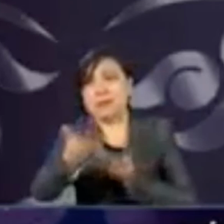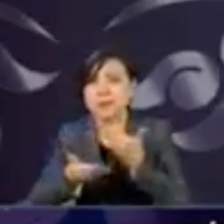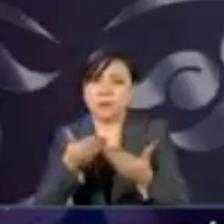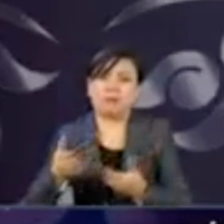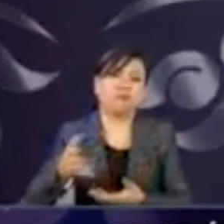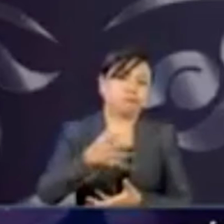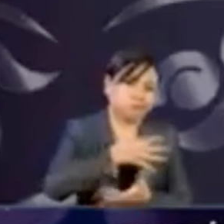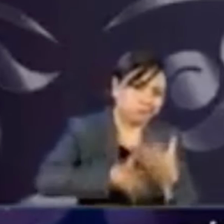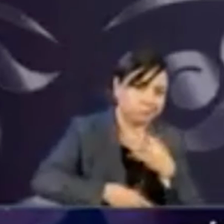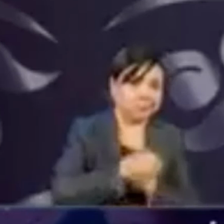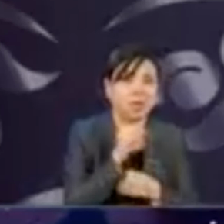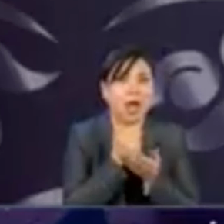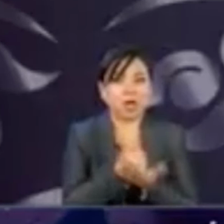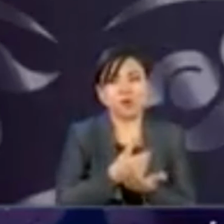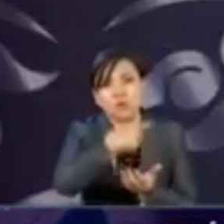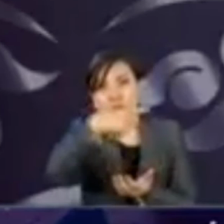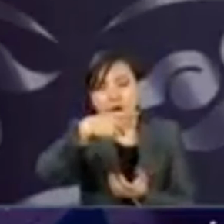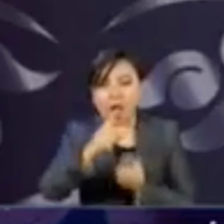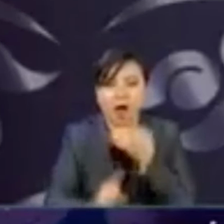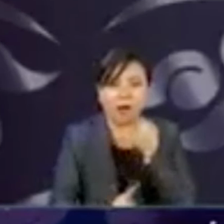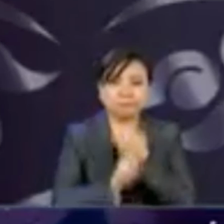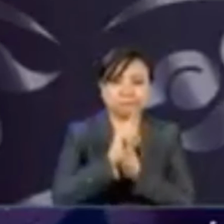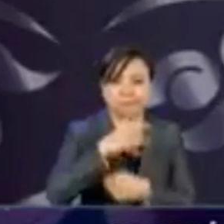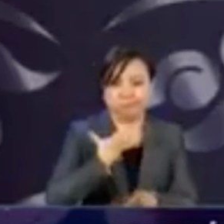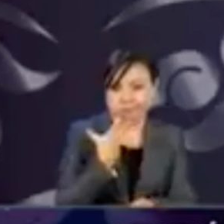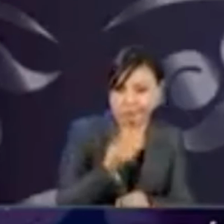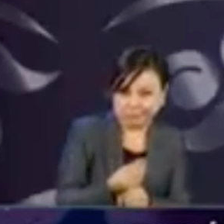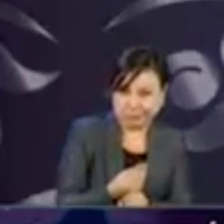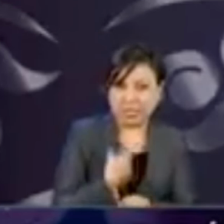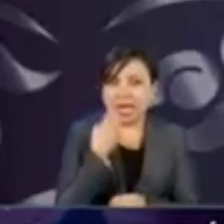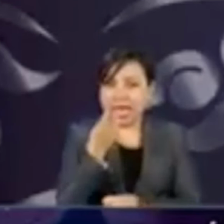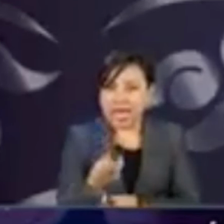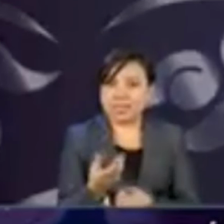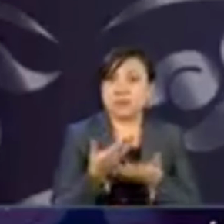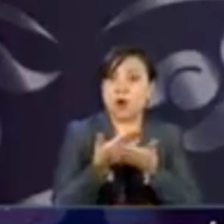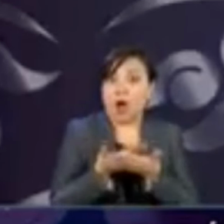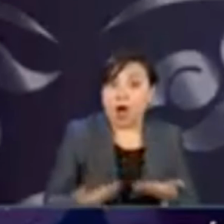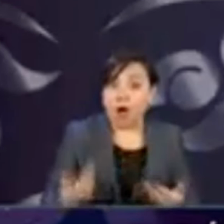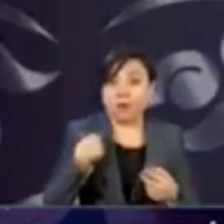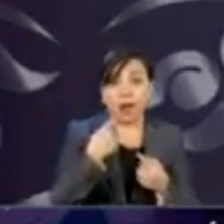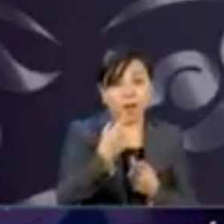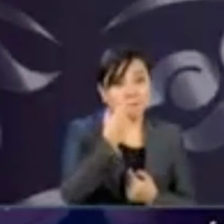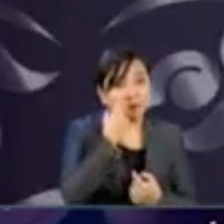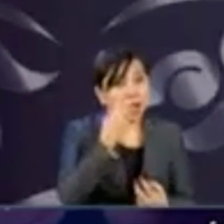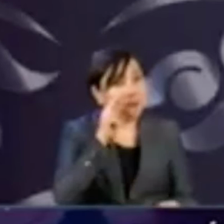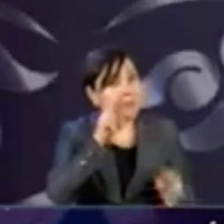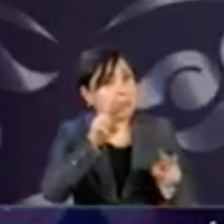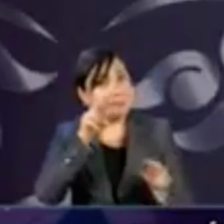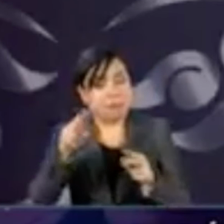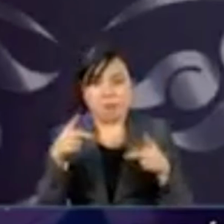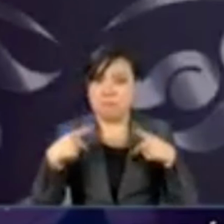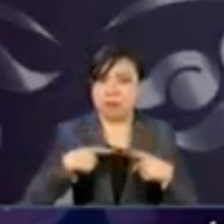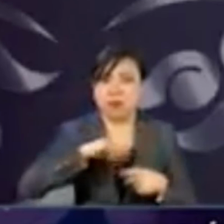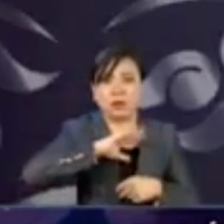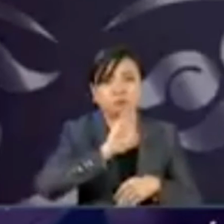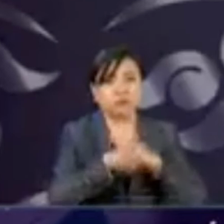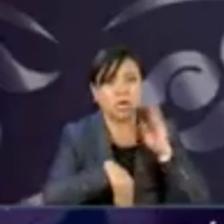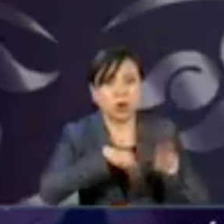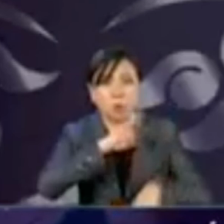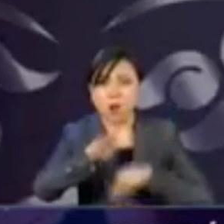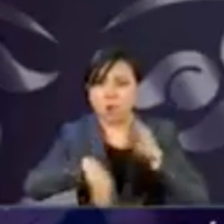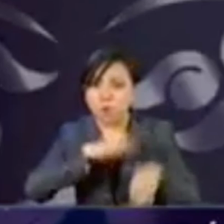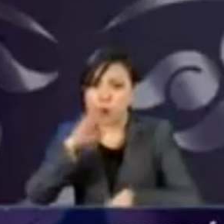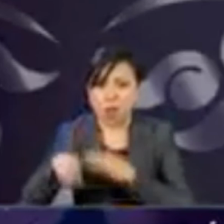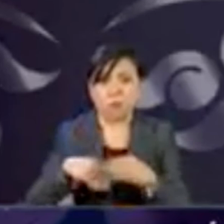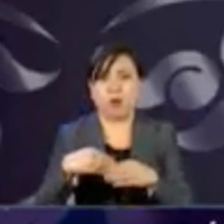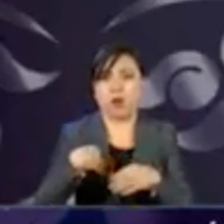ayudar a resolver esa problemática que tienen se está muriendo la gente hay una pandemia es mentira